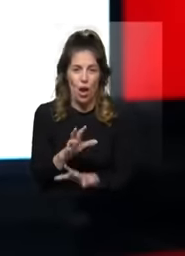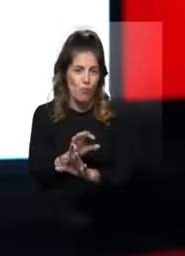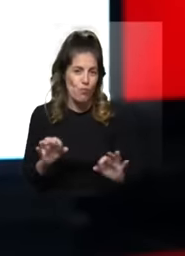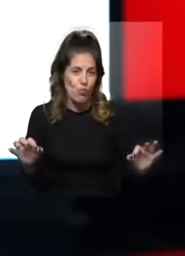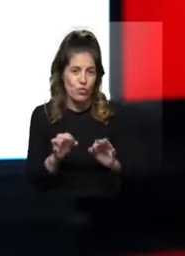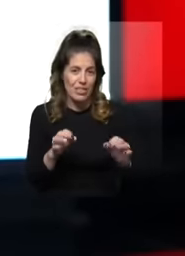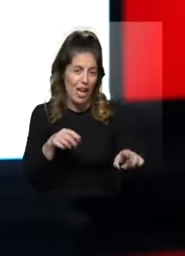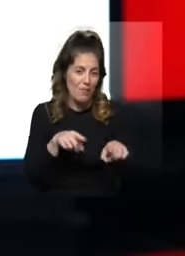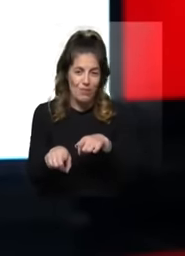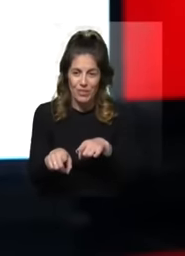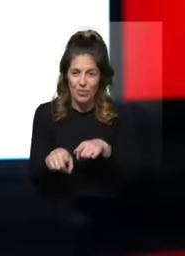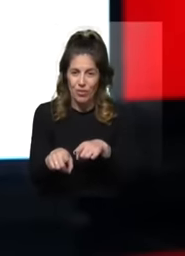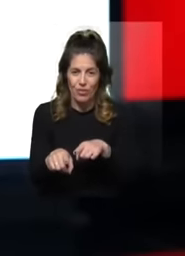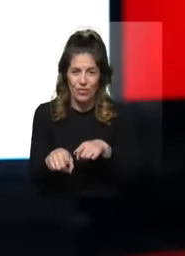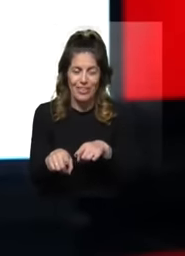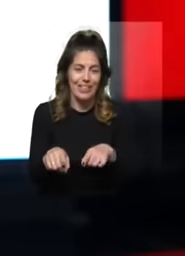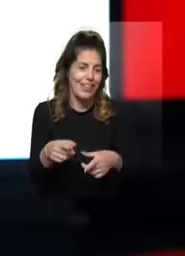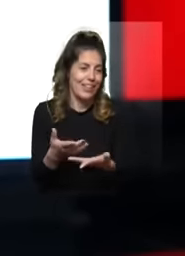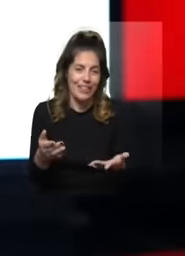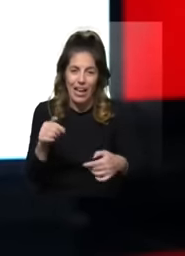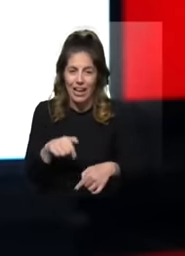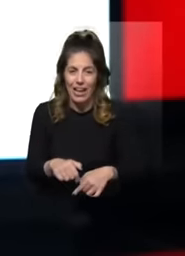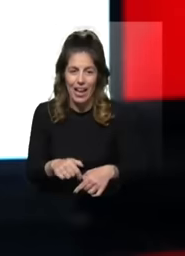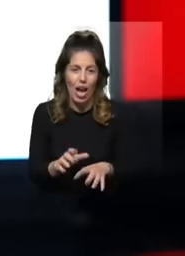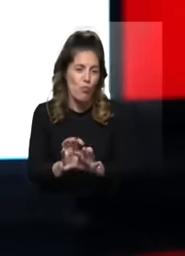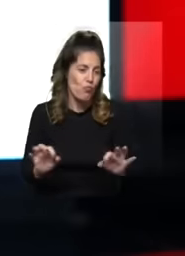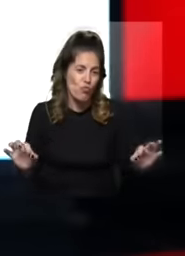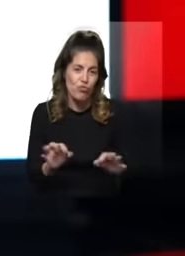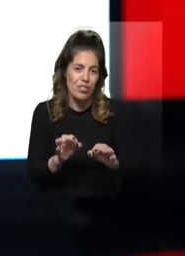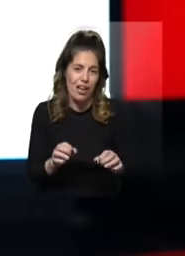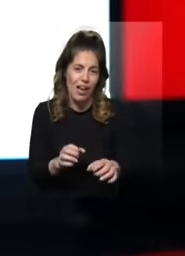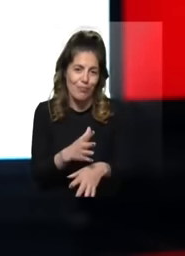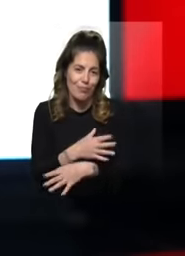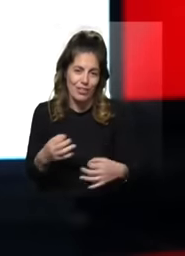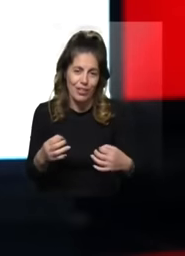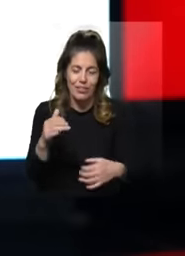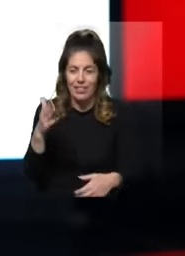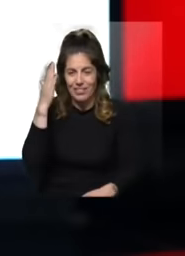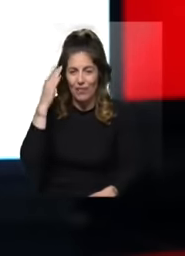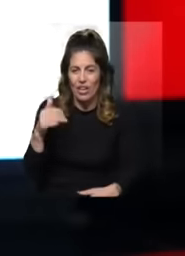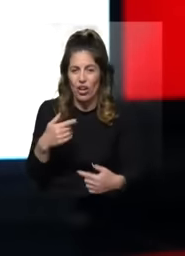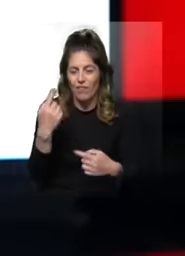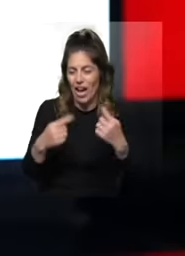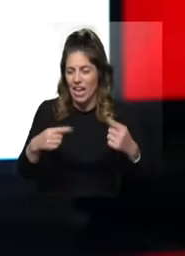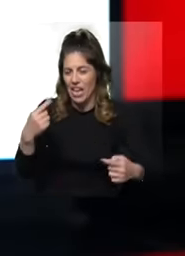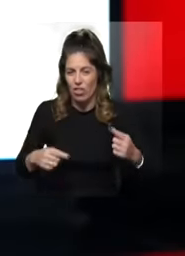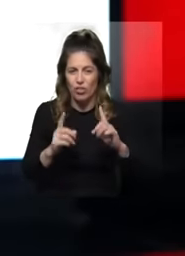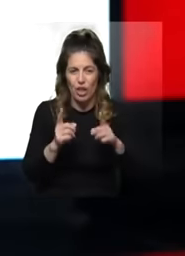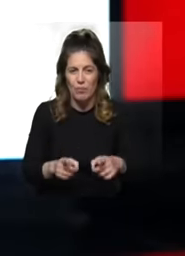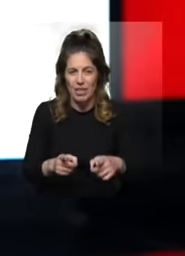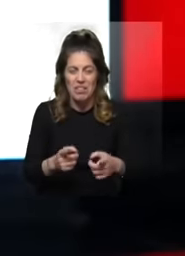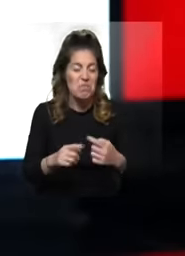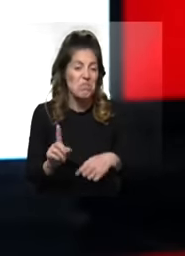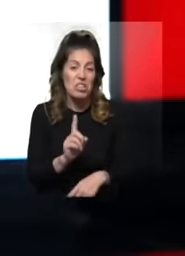hay. Esto es una cantera de música impresionante y saben lo que es, de los más variados géneros otra vez, y sin embargo